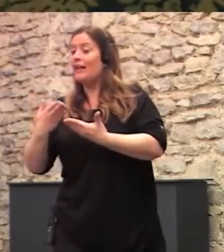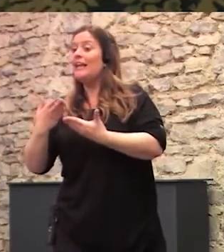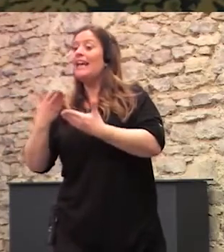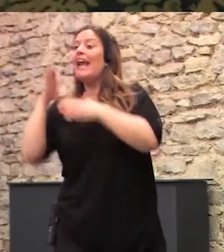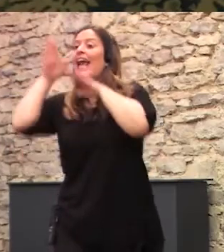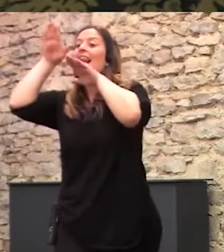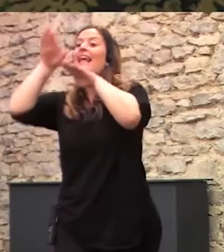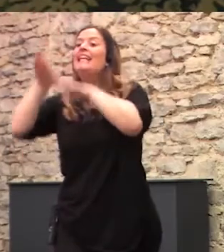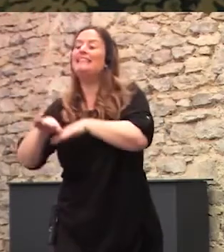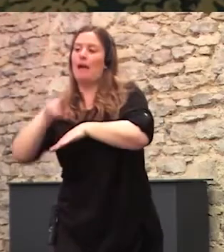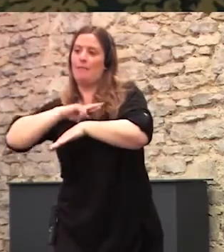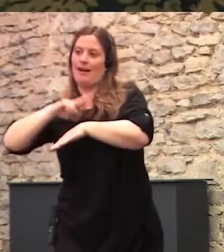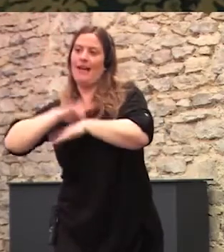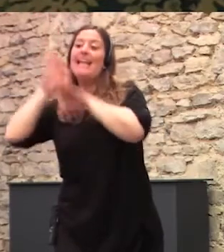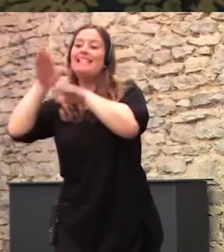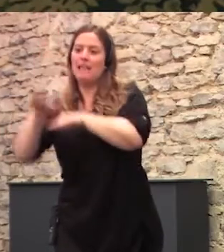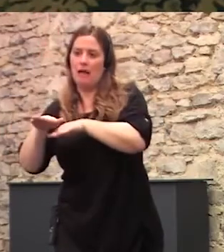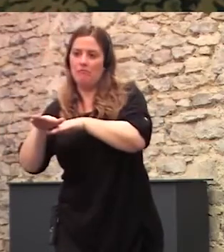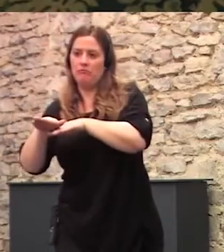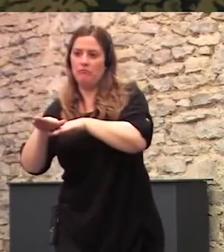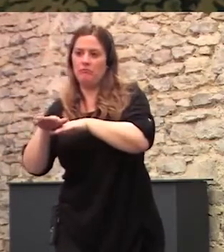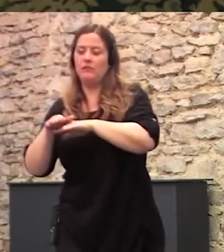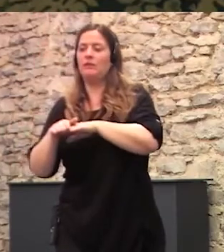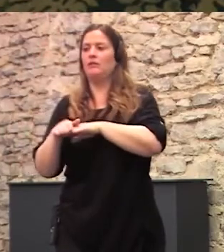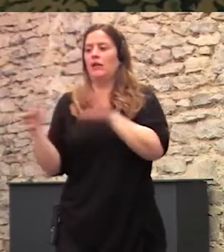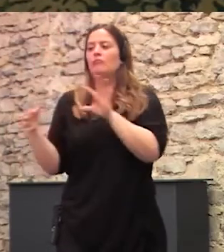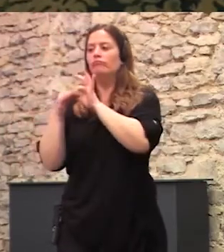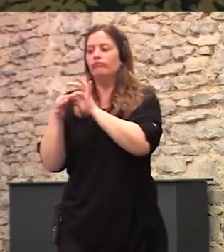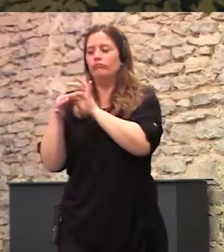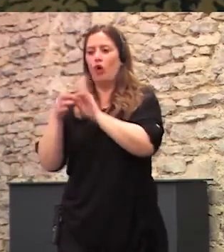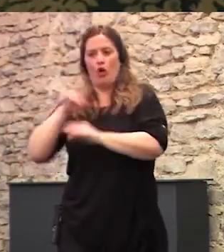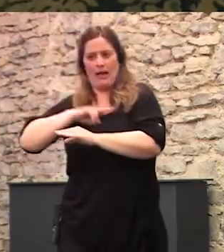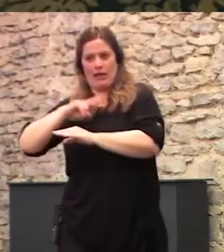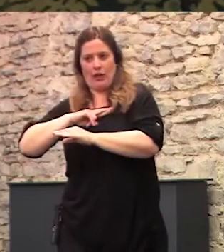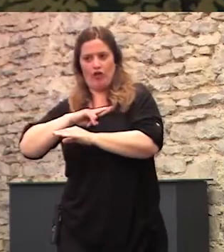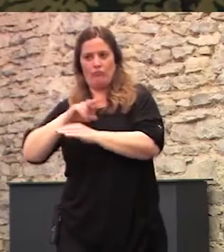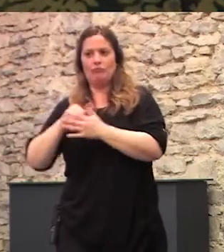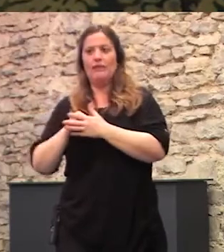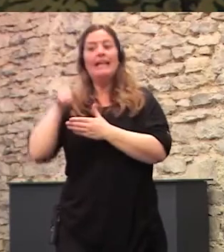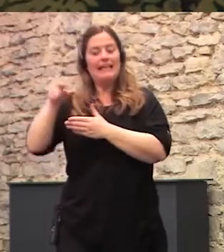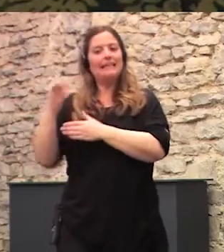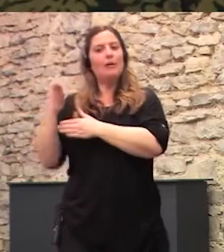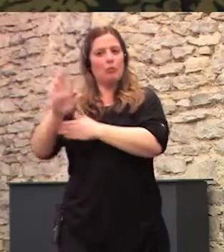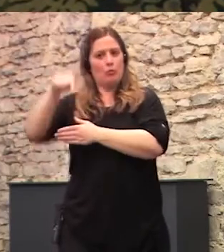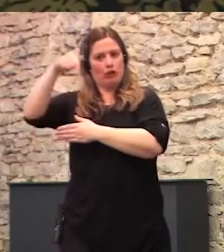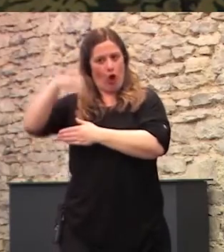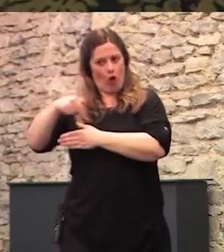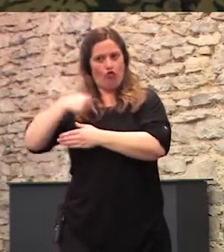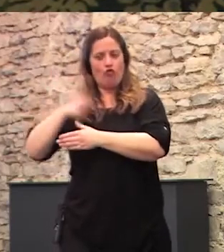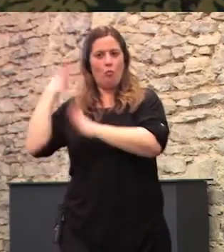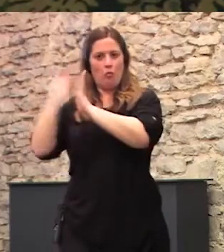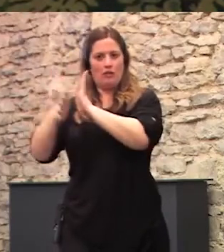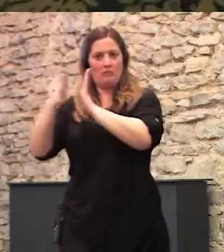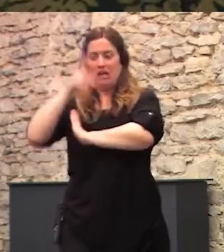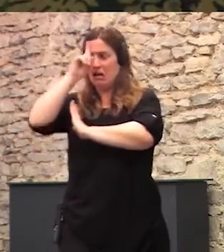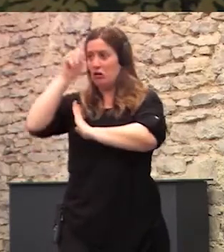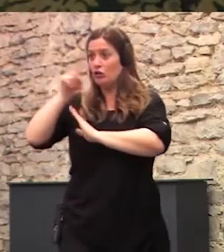¿vale? Y es un poco la propuesta que voy a explicar hoy. No sé si ha quedado